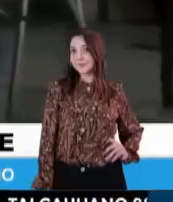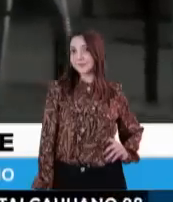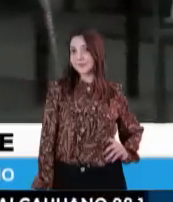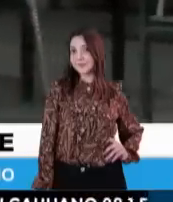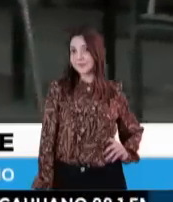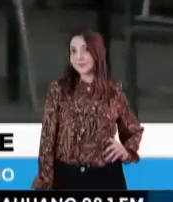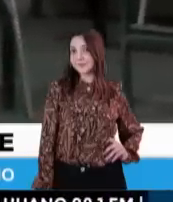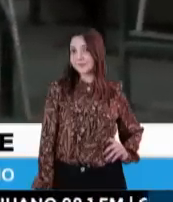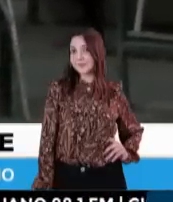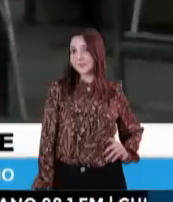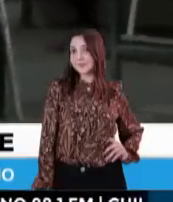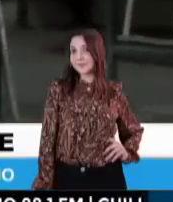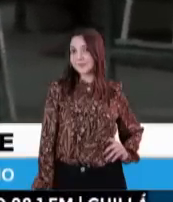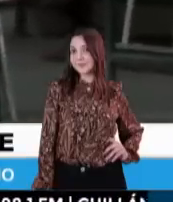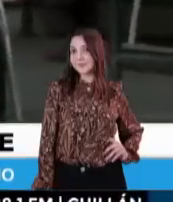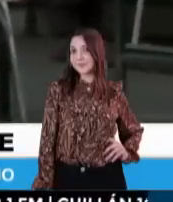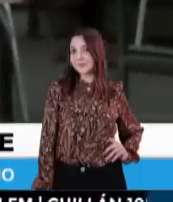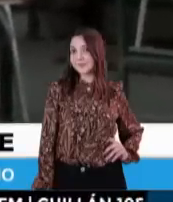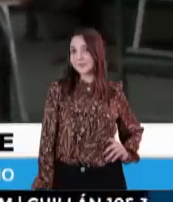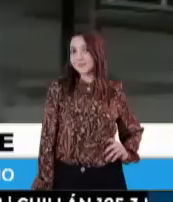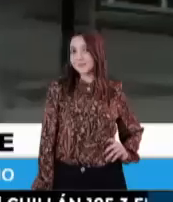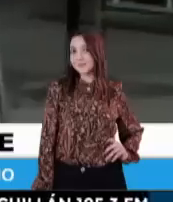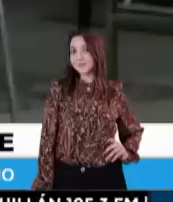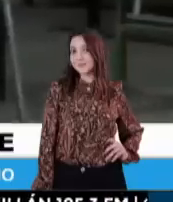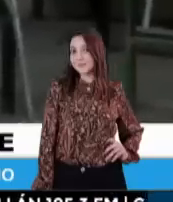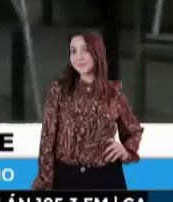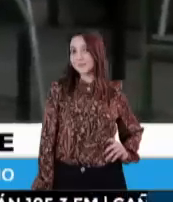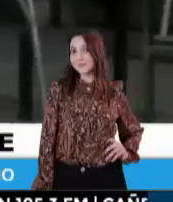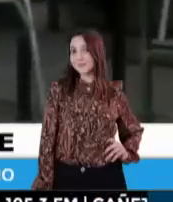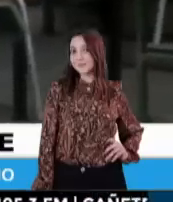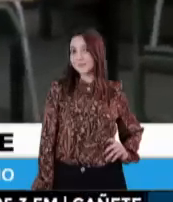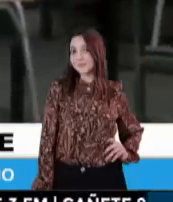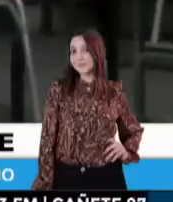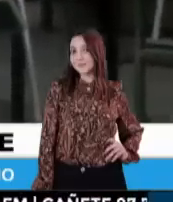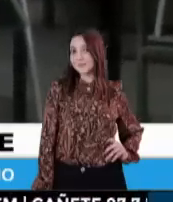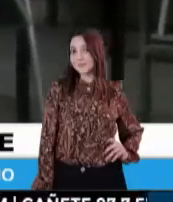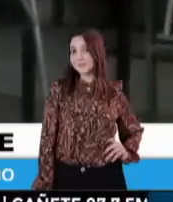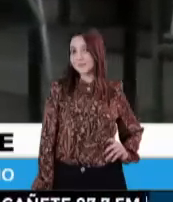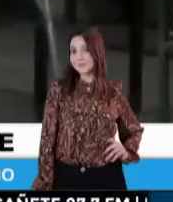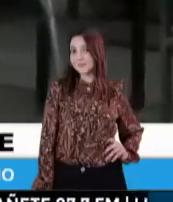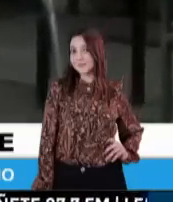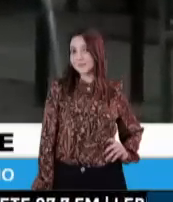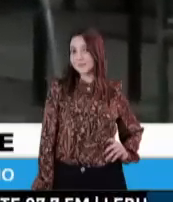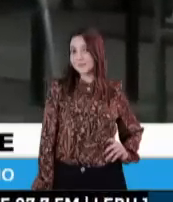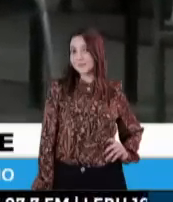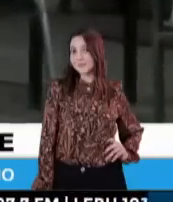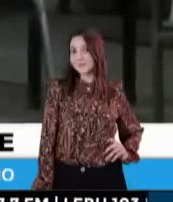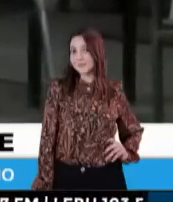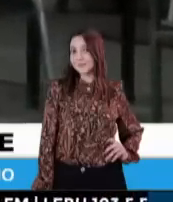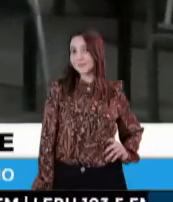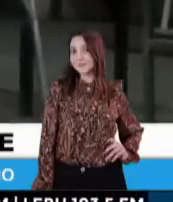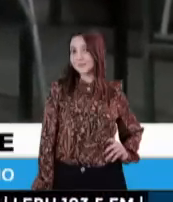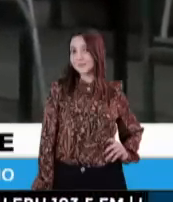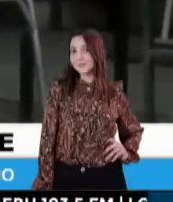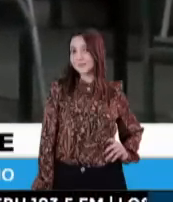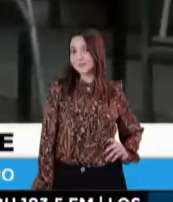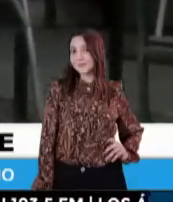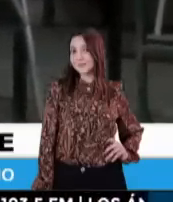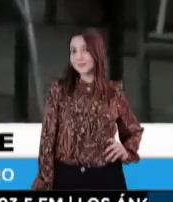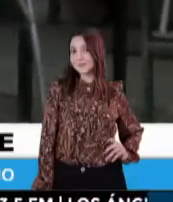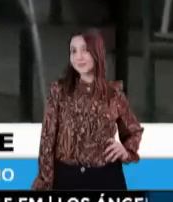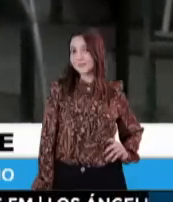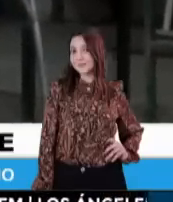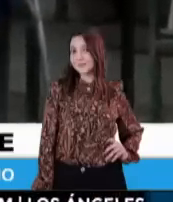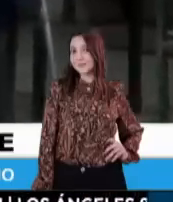esta declaración que fue emitida por parte del expresidente Ricardo Lagos? Vamos a leer brevemente lo que dice esta